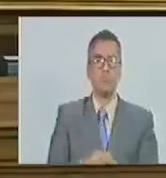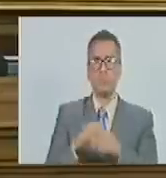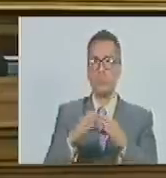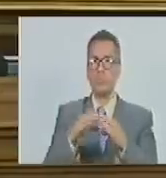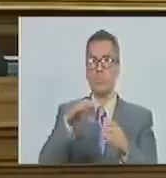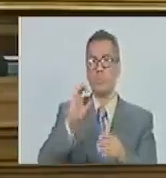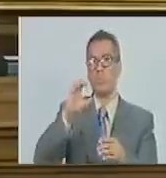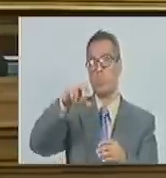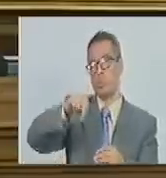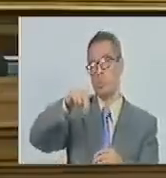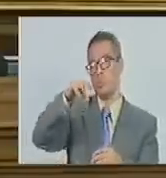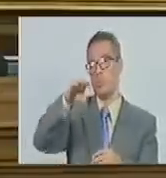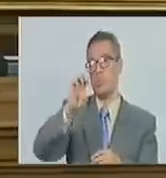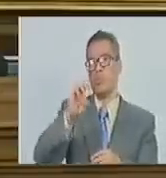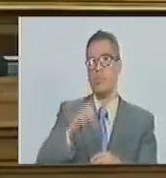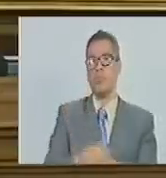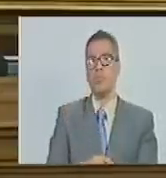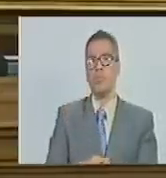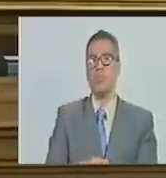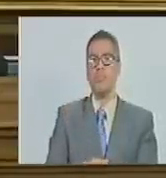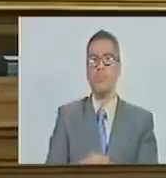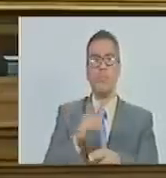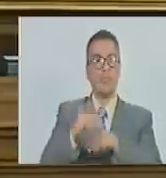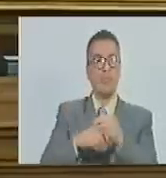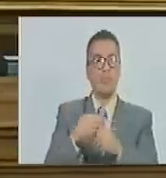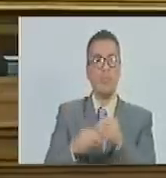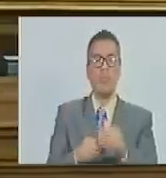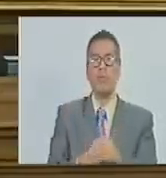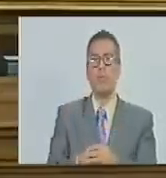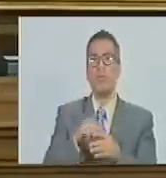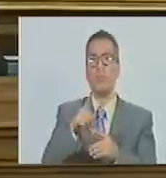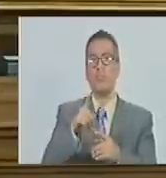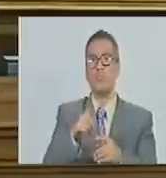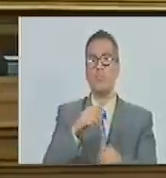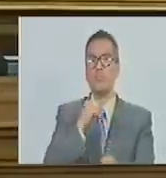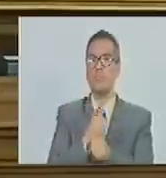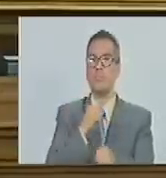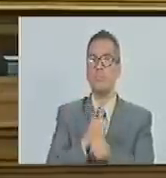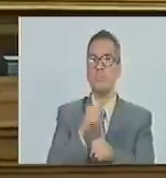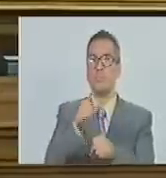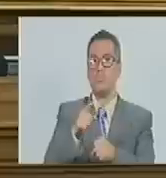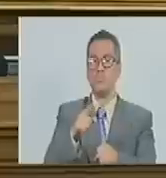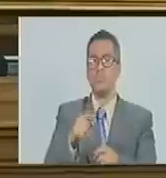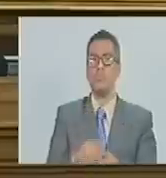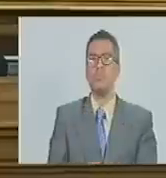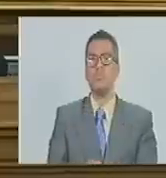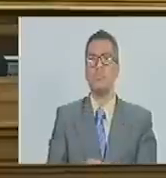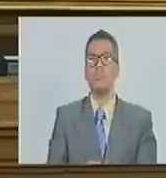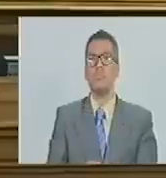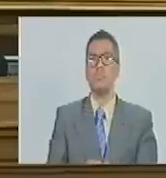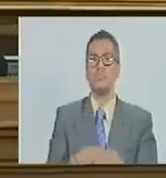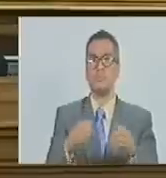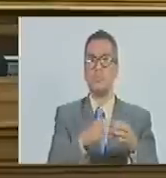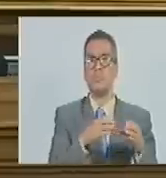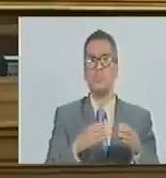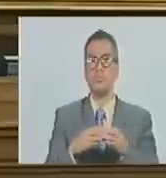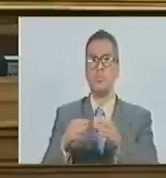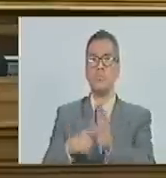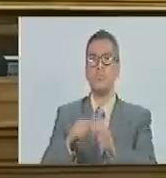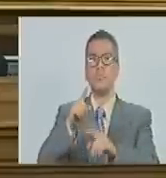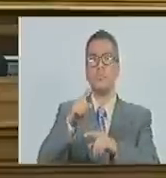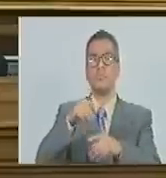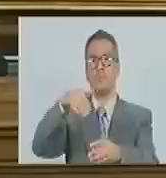Consejo Nacional Electoral, que cumplió el papel estelar de organizar